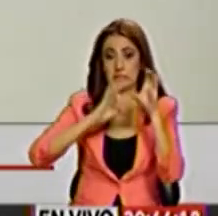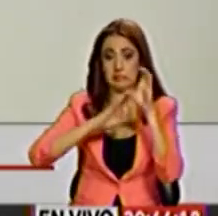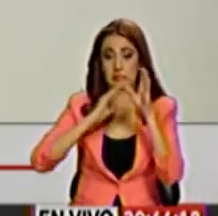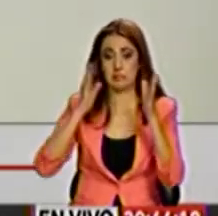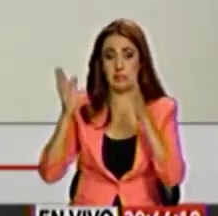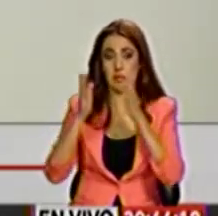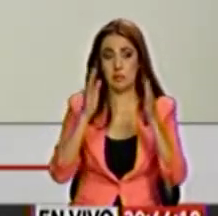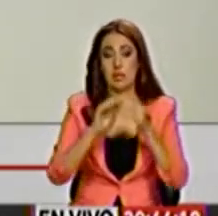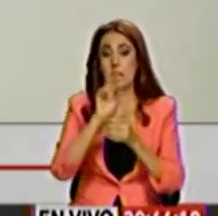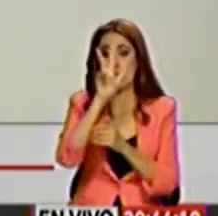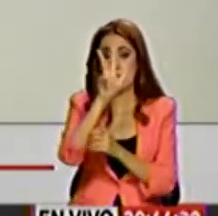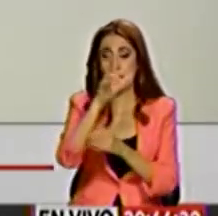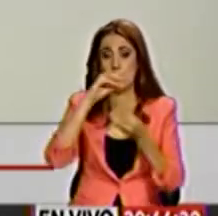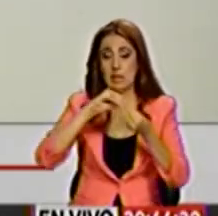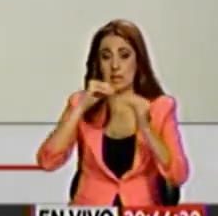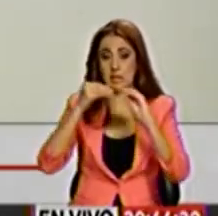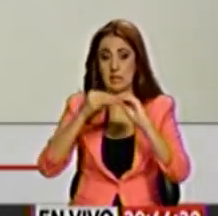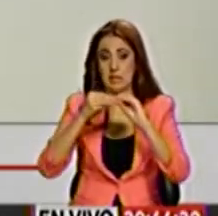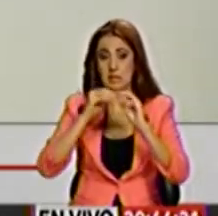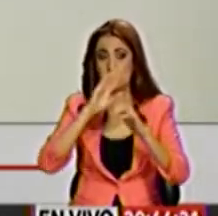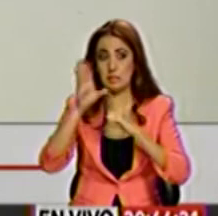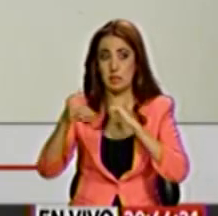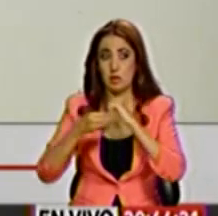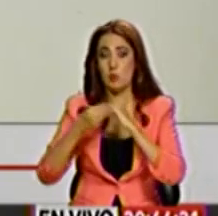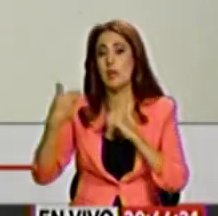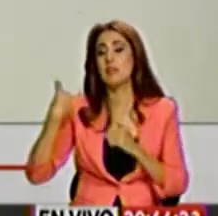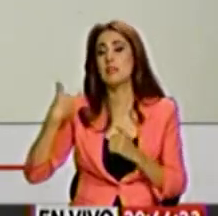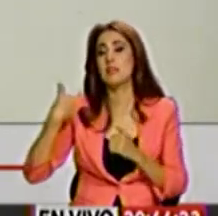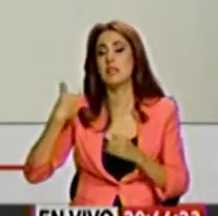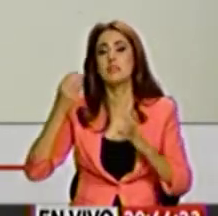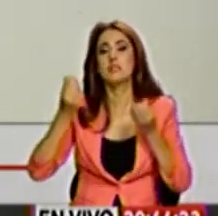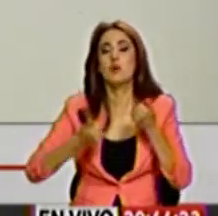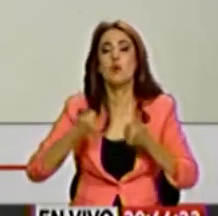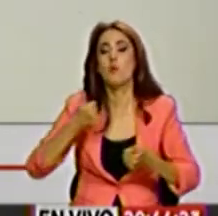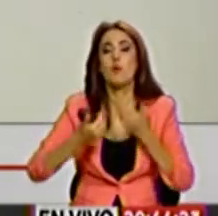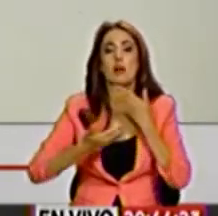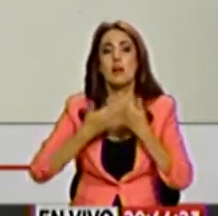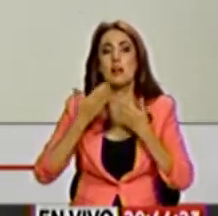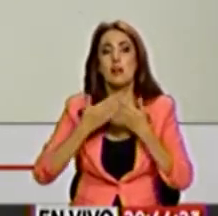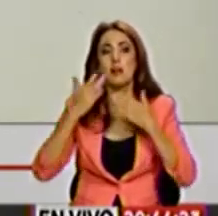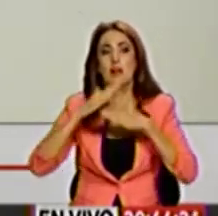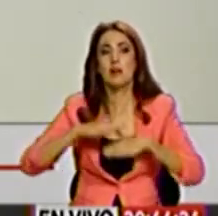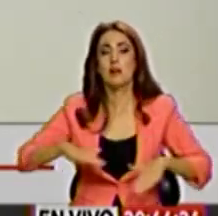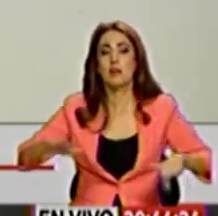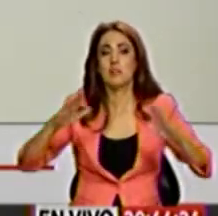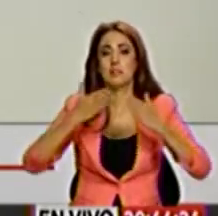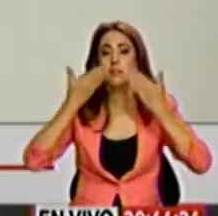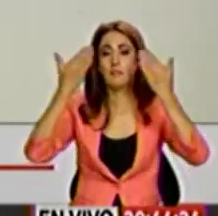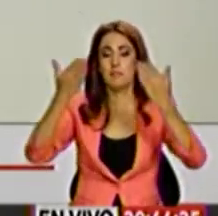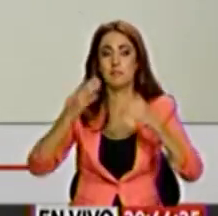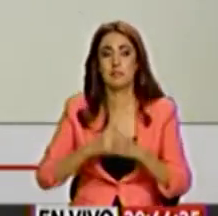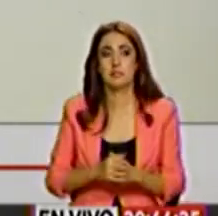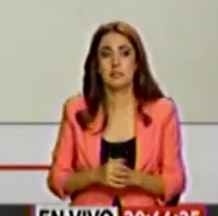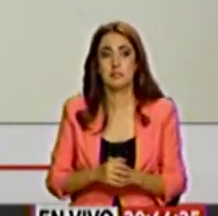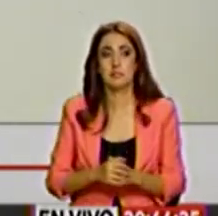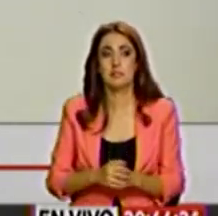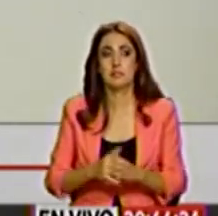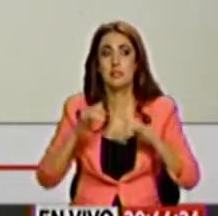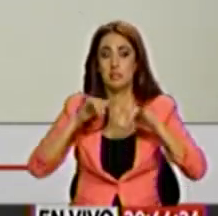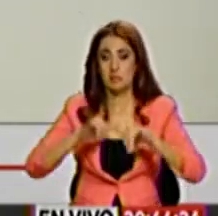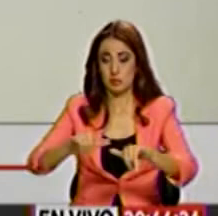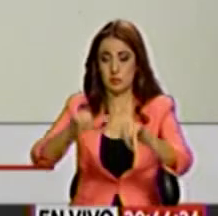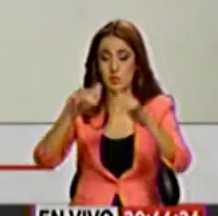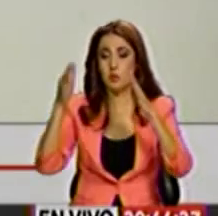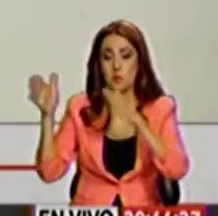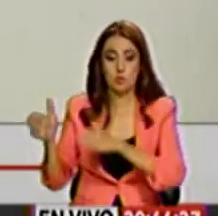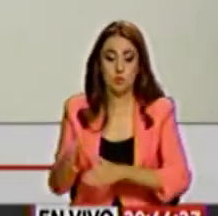pregunta número 3, en su anexo, tenían cuáles eran las facilidades y cuáles eran las normativas que debían seguir. Si este Consejo Transitorio